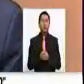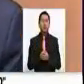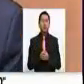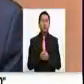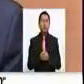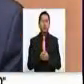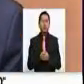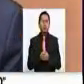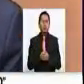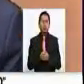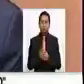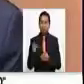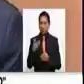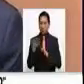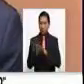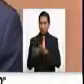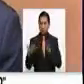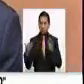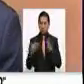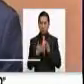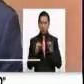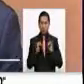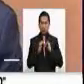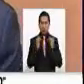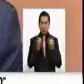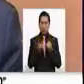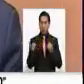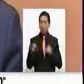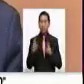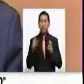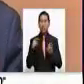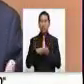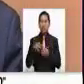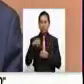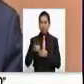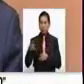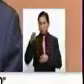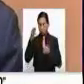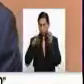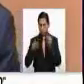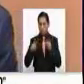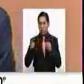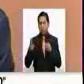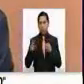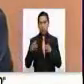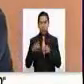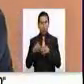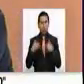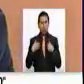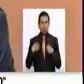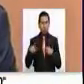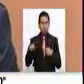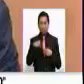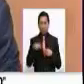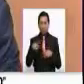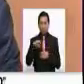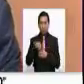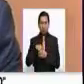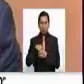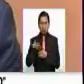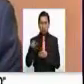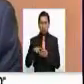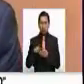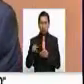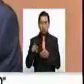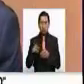estos estos golpes institucionales utilizando mecanismos judiciales o parlamentarios representan